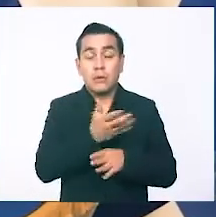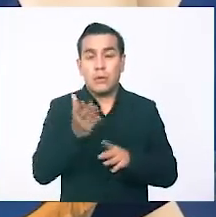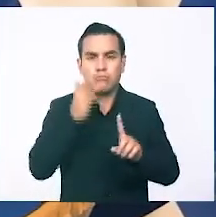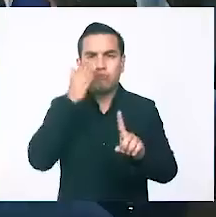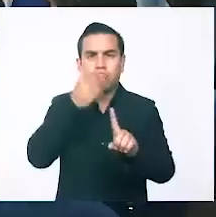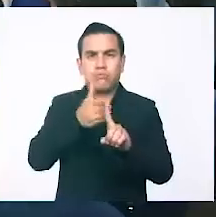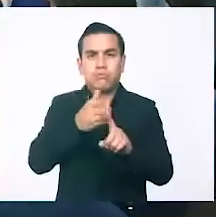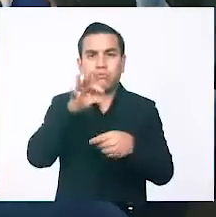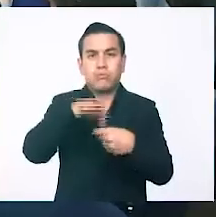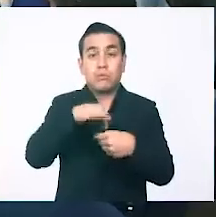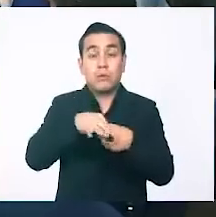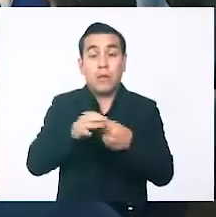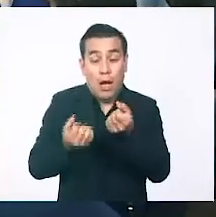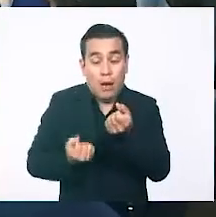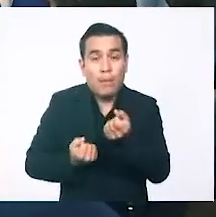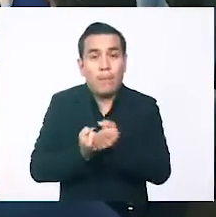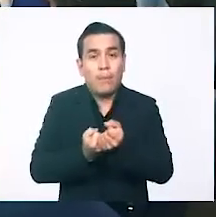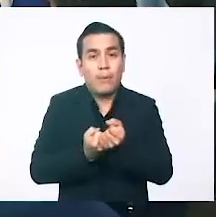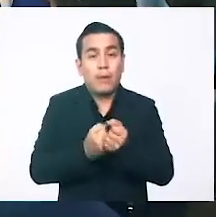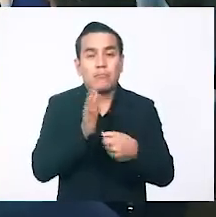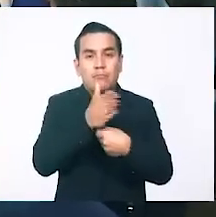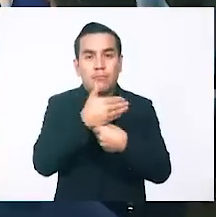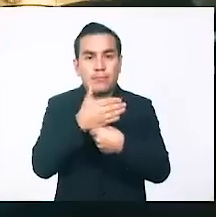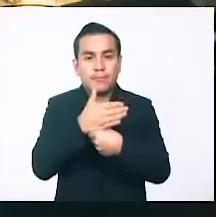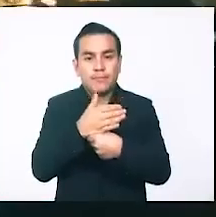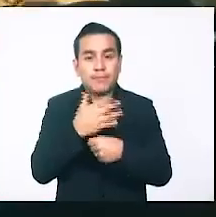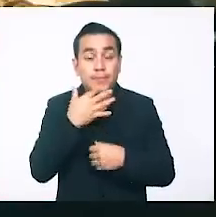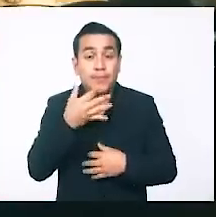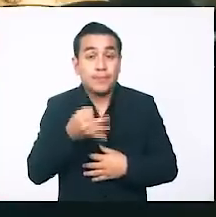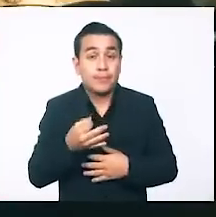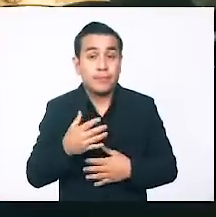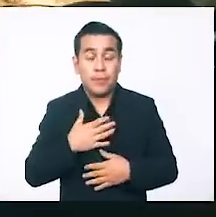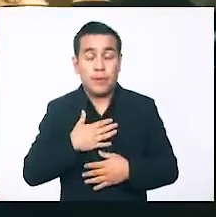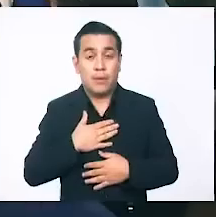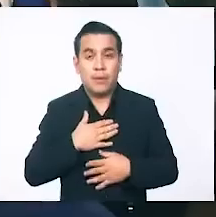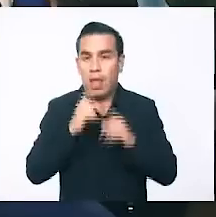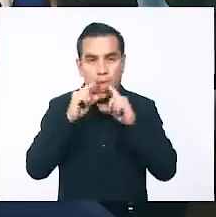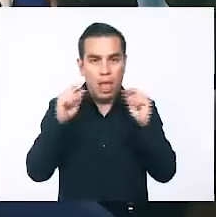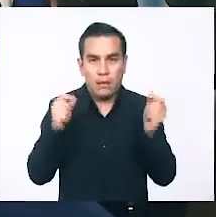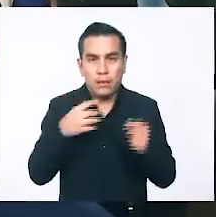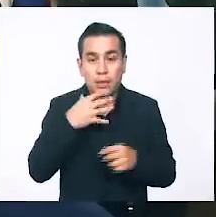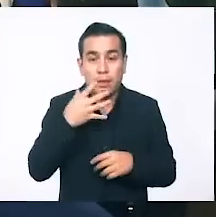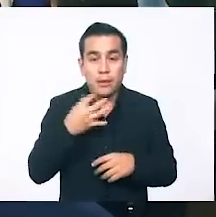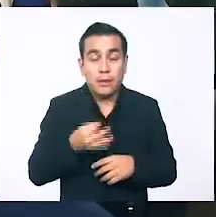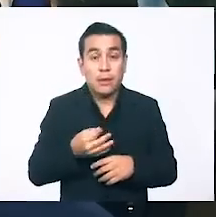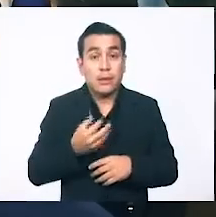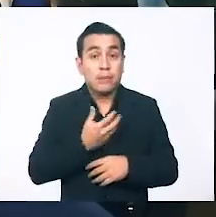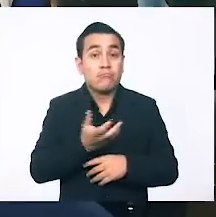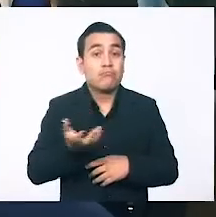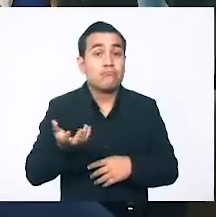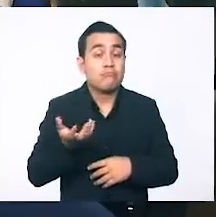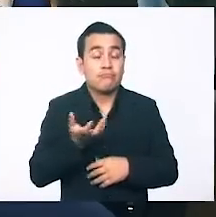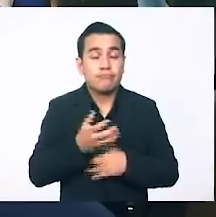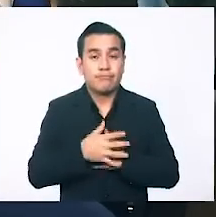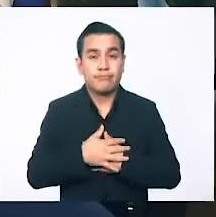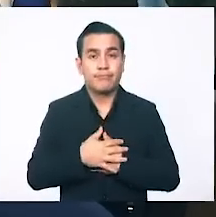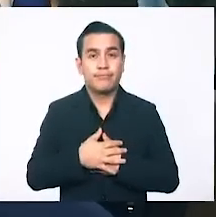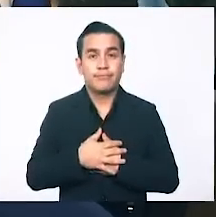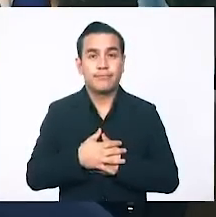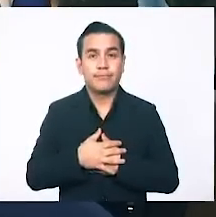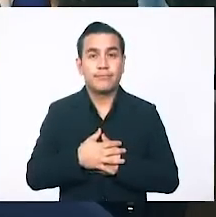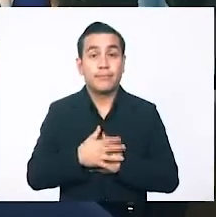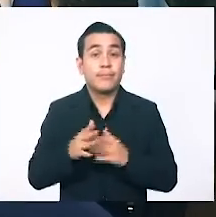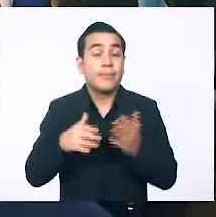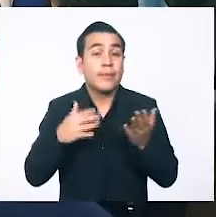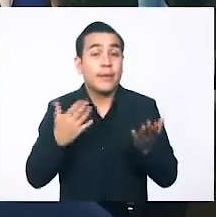del partido. Y así se llama, pues, no es un chambre, es House Minority Whip.